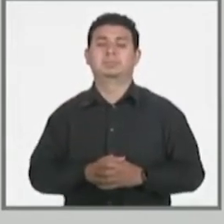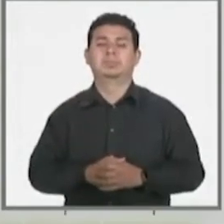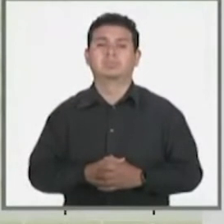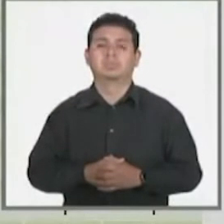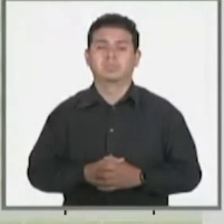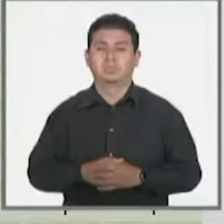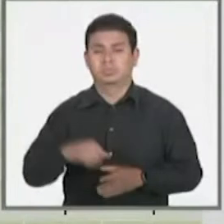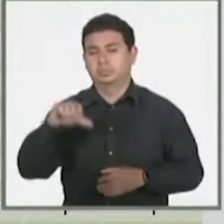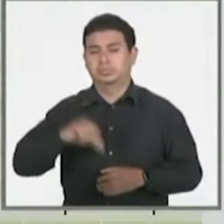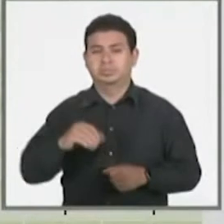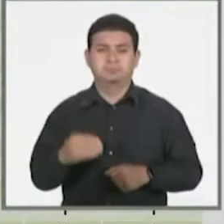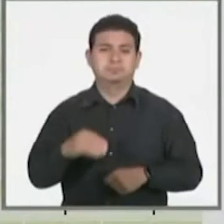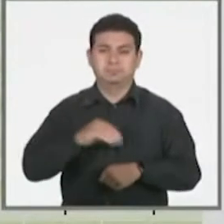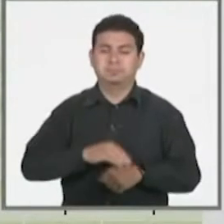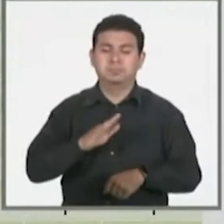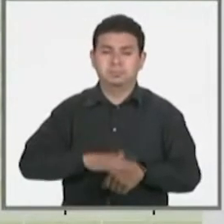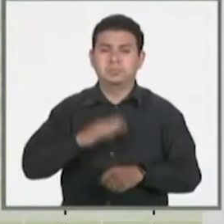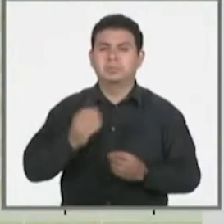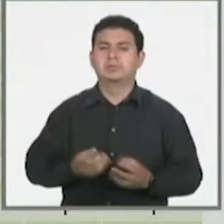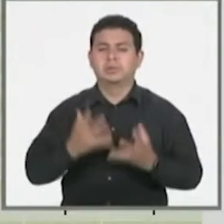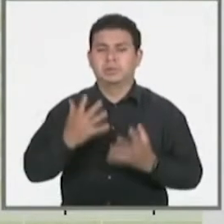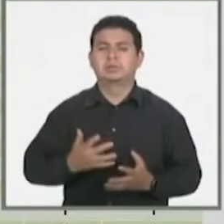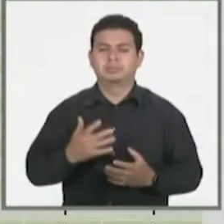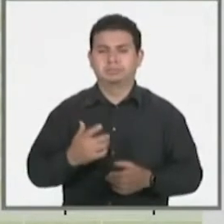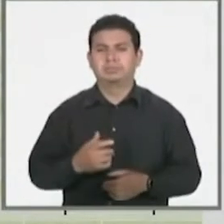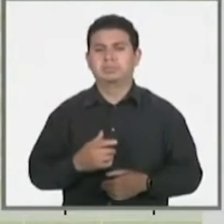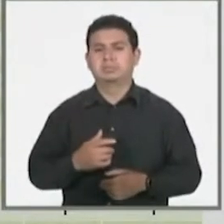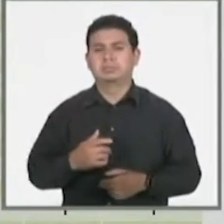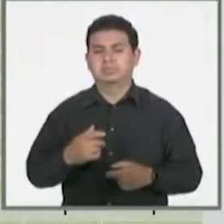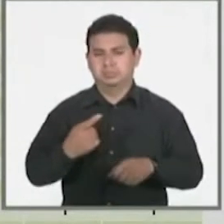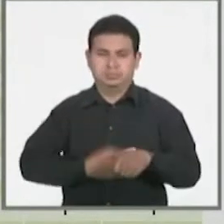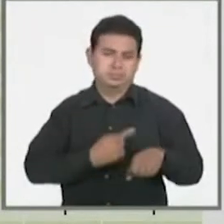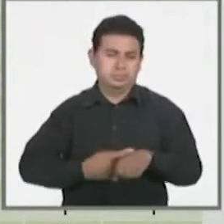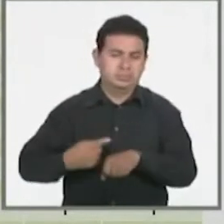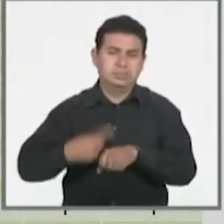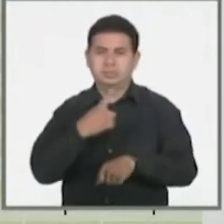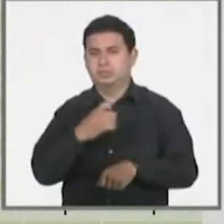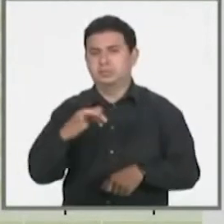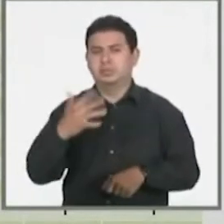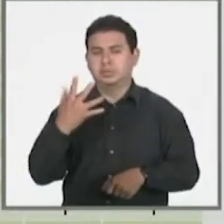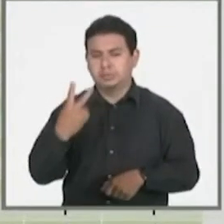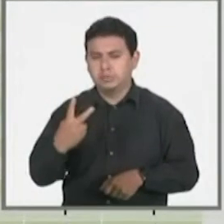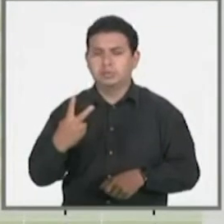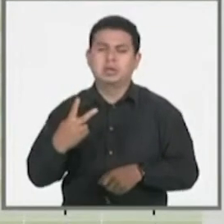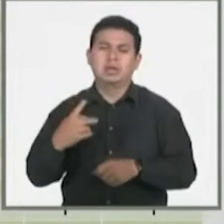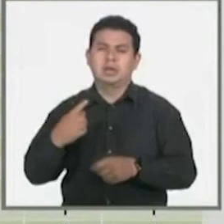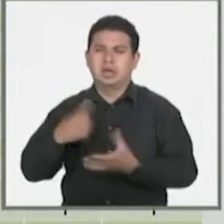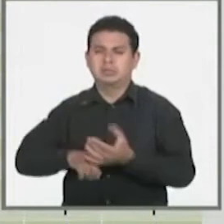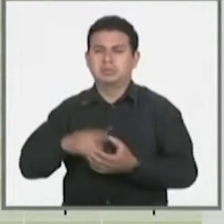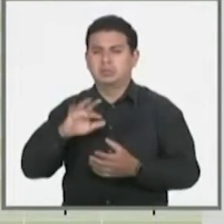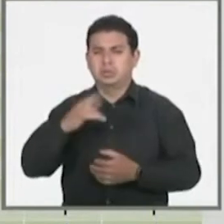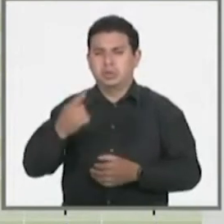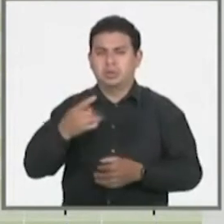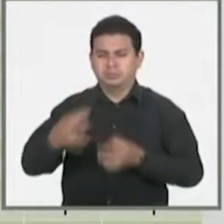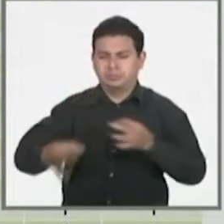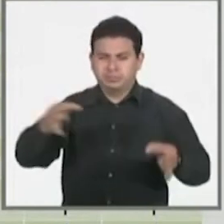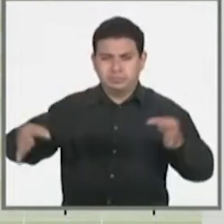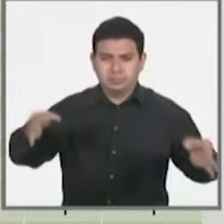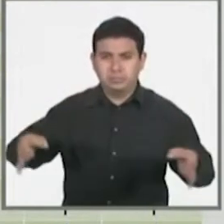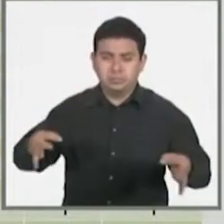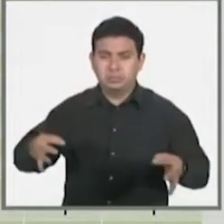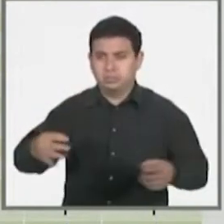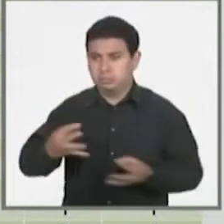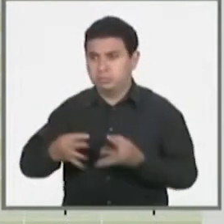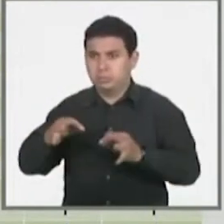al día de hoy tenemos 152 casos nuevos en 51 municipios con casos nuevos entre los más importantes